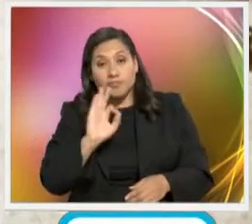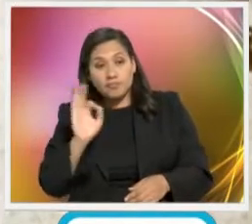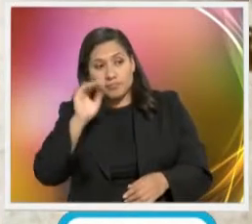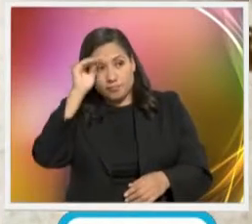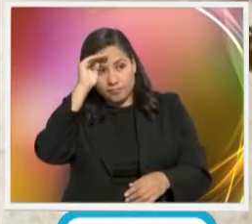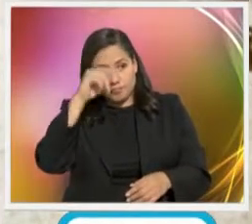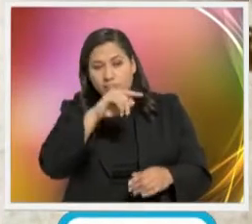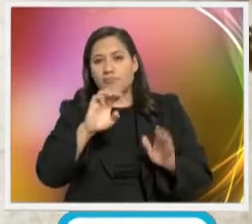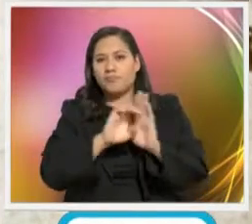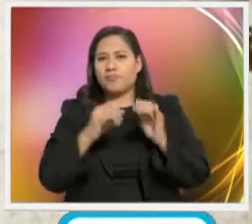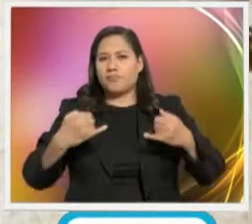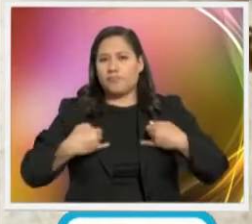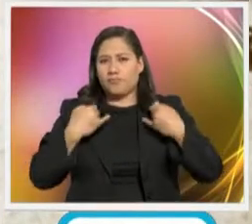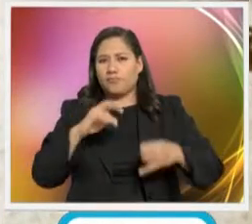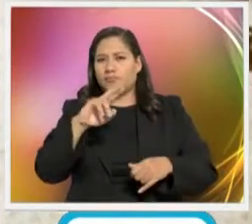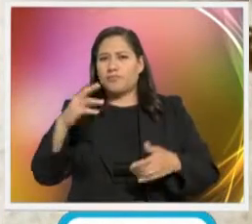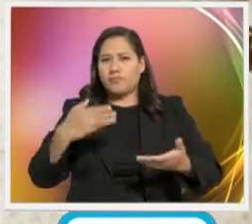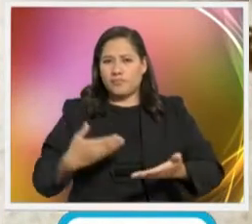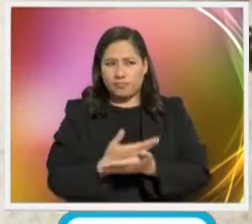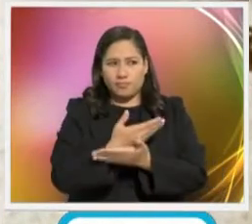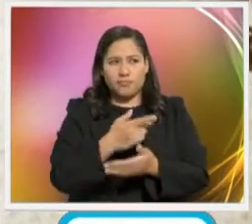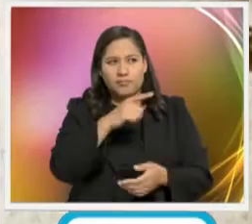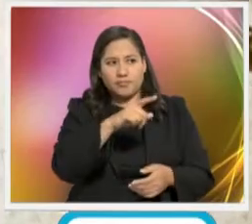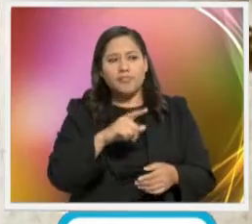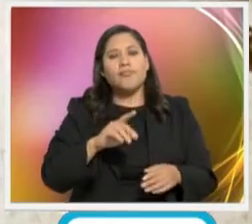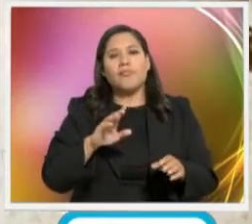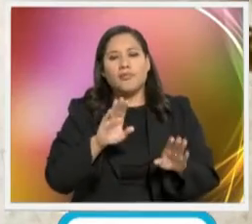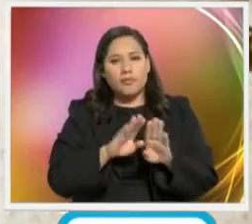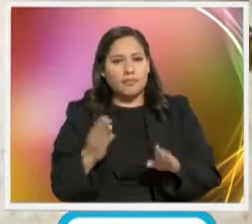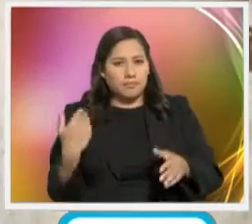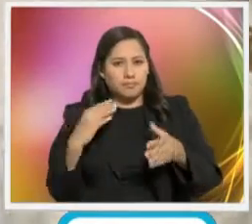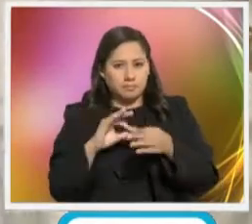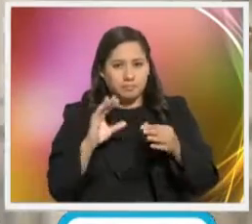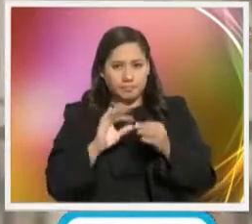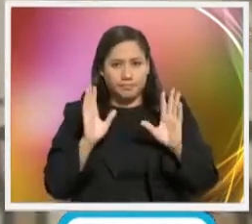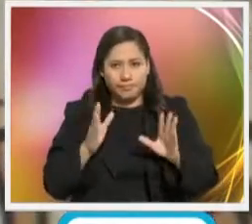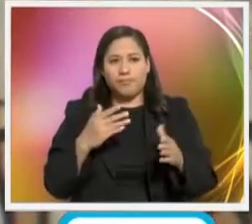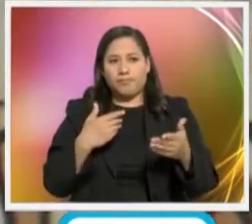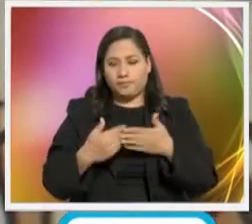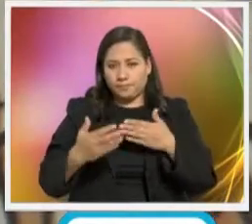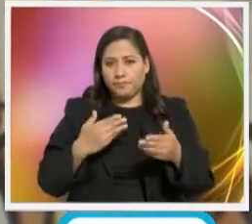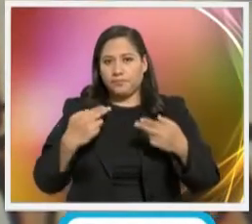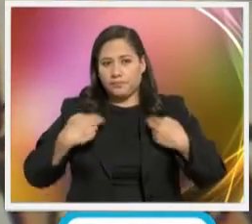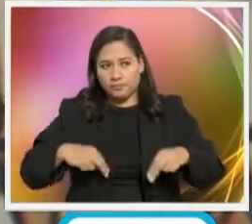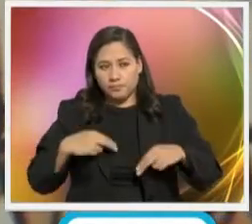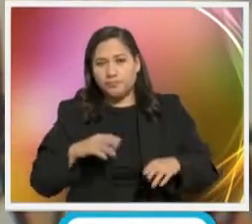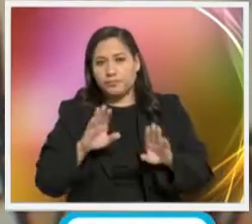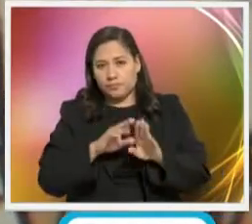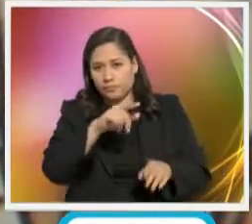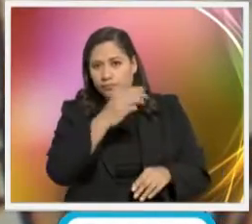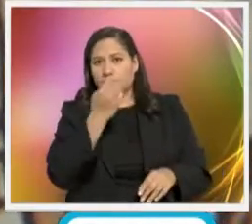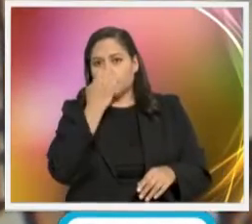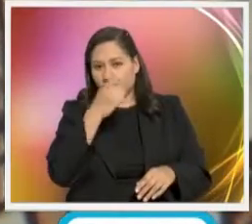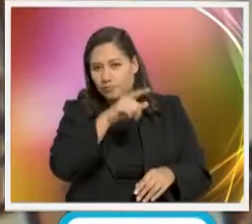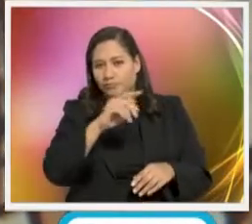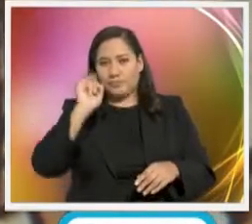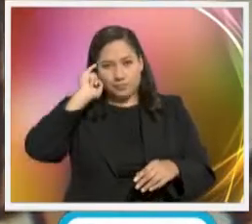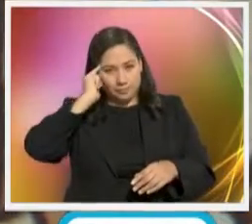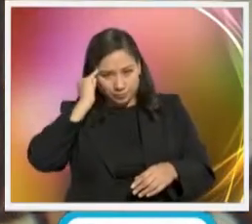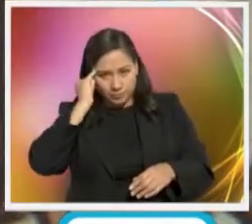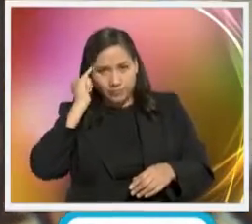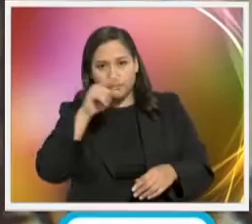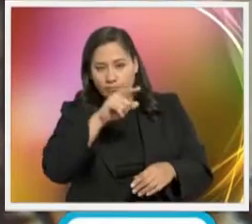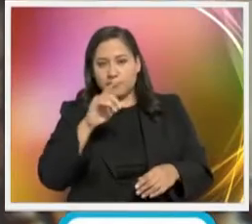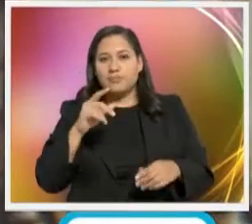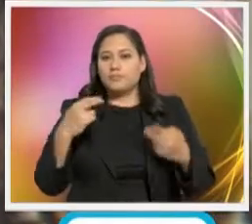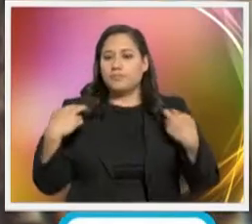Mira, los jóvenes renacentistas que decías. Sí, la moda, pues ahí está la parte prehispánica, ahí está